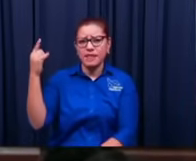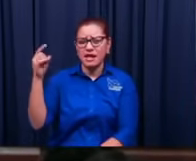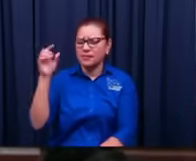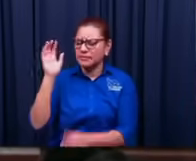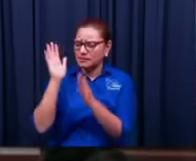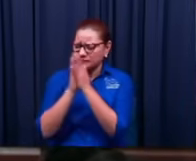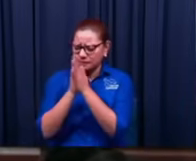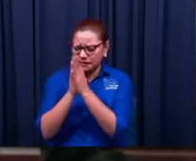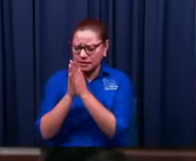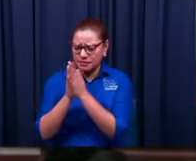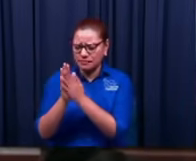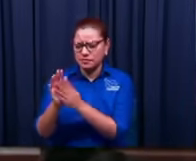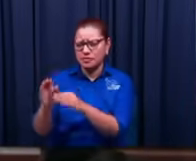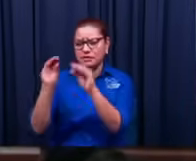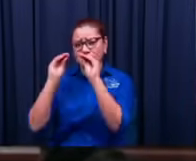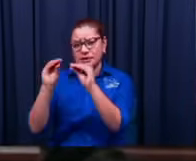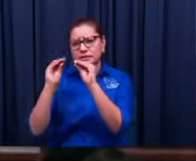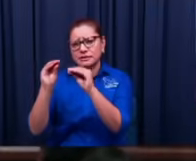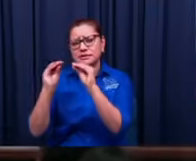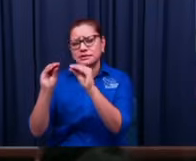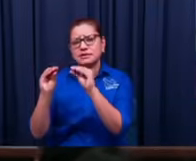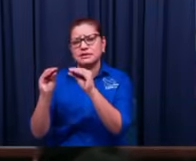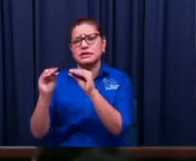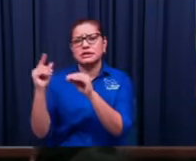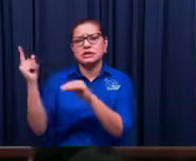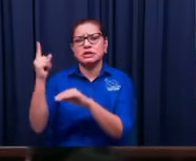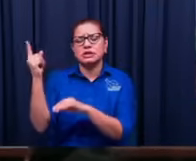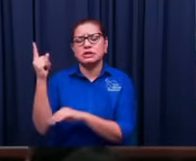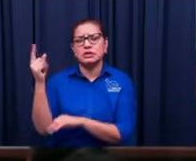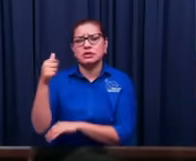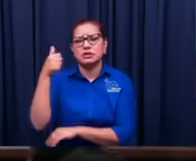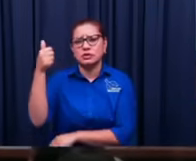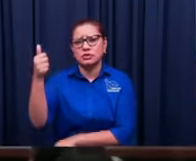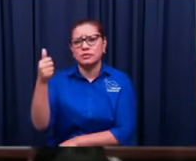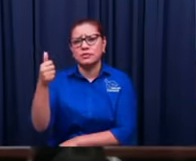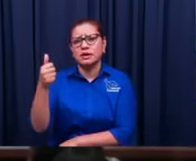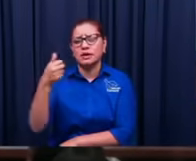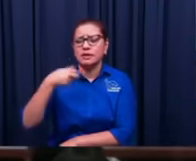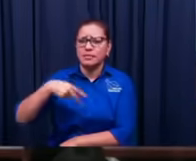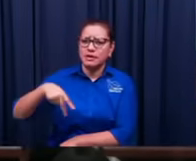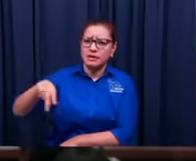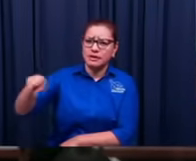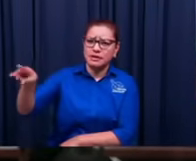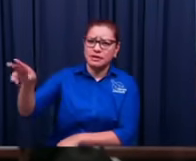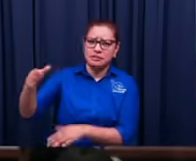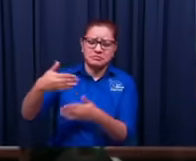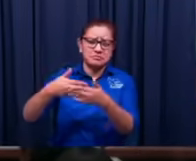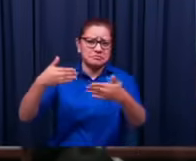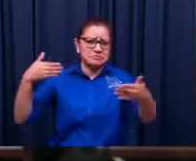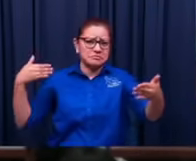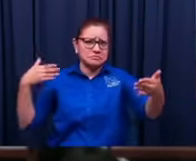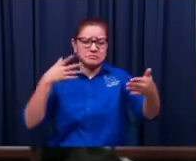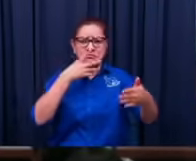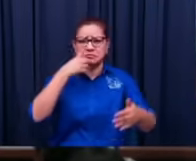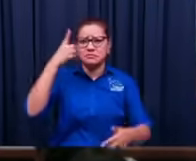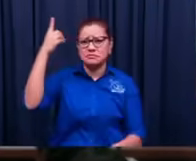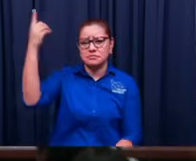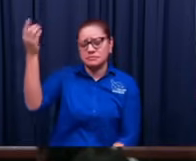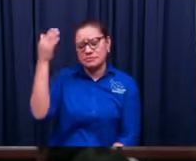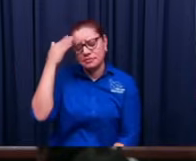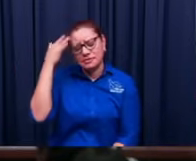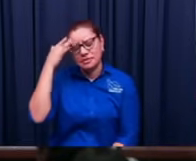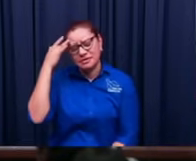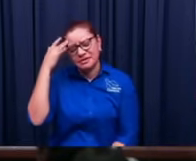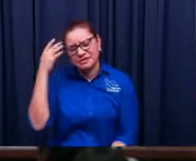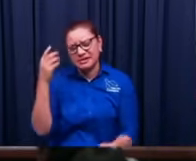pecado, lo instruí como dice tu palabra, instruye al niño en el principio de su camino para cuando sea viejo no se aparte, pero tú sabes que han